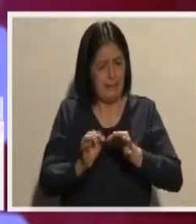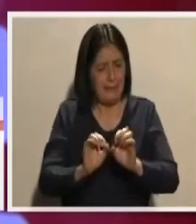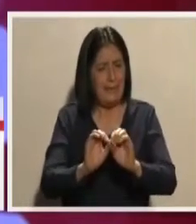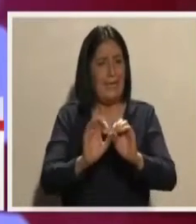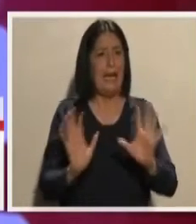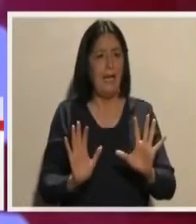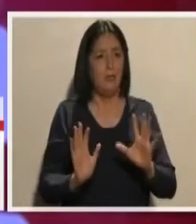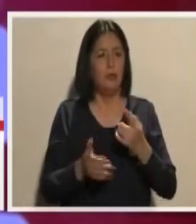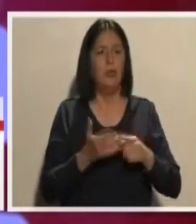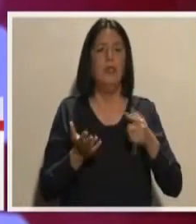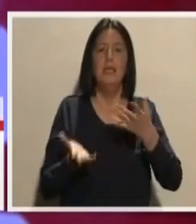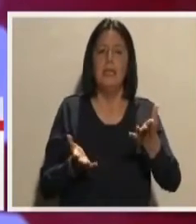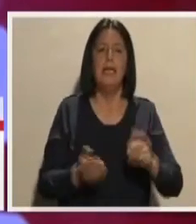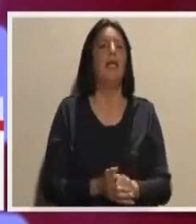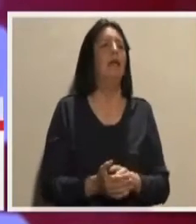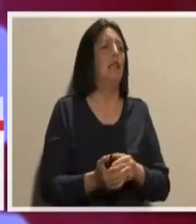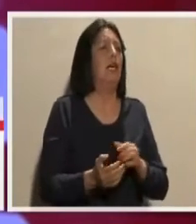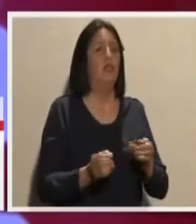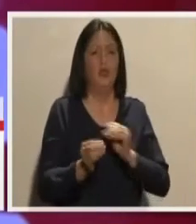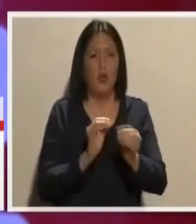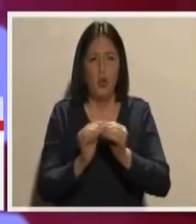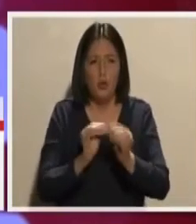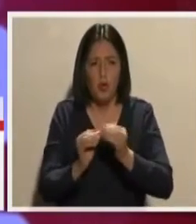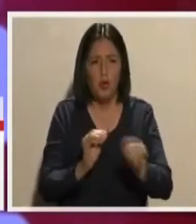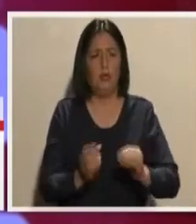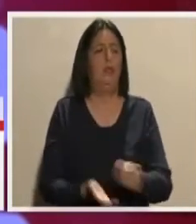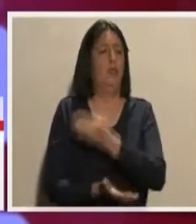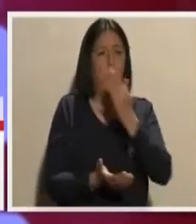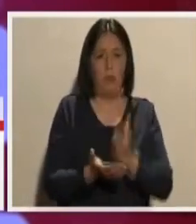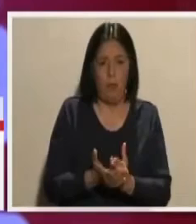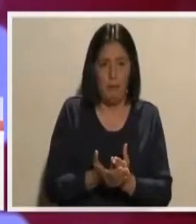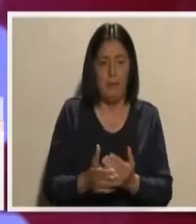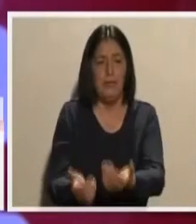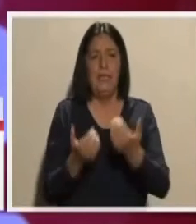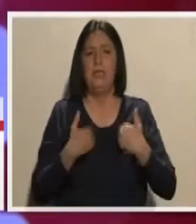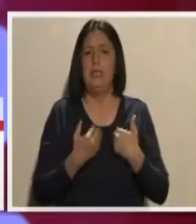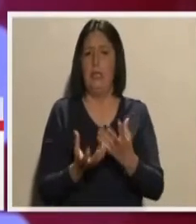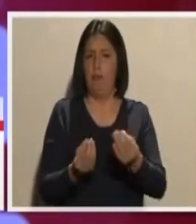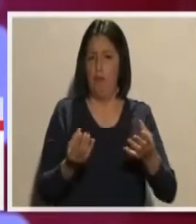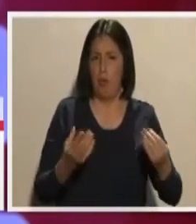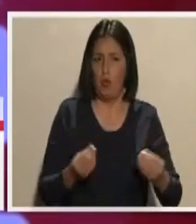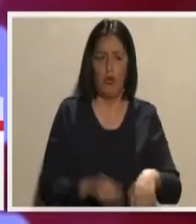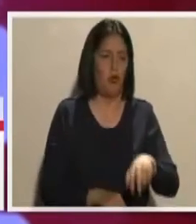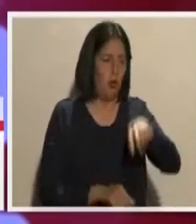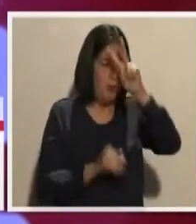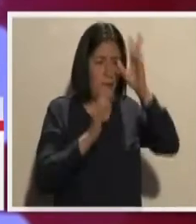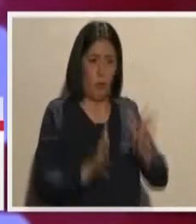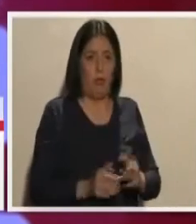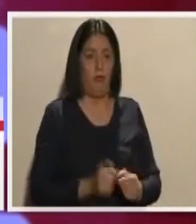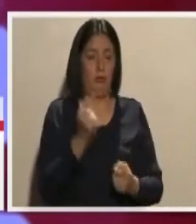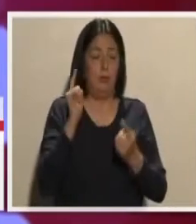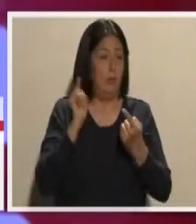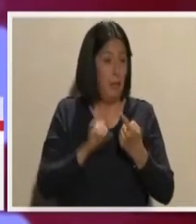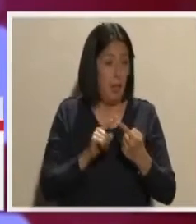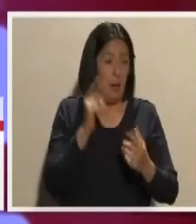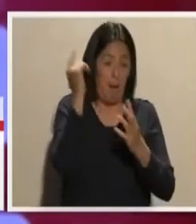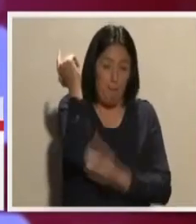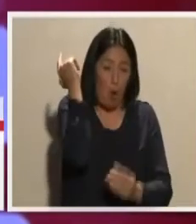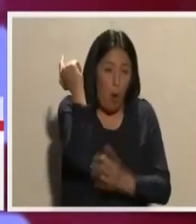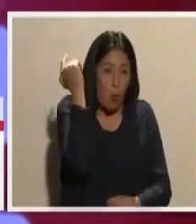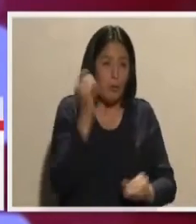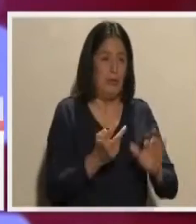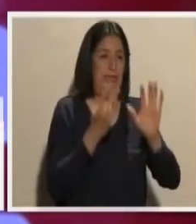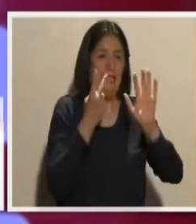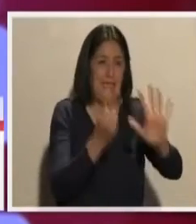que ataquen los problemas de los cuales sufren muchos peruanos. La pobreza, 7 millones de